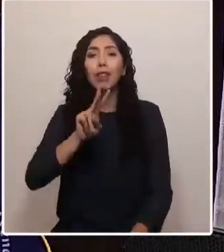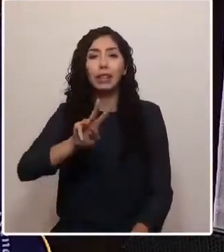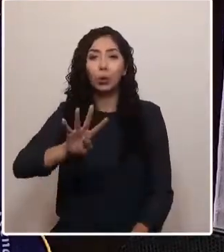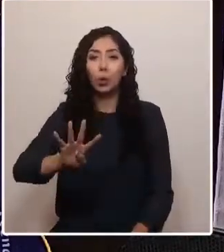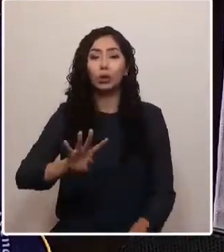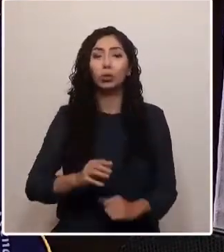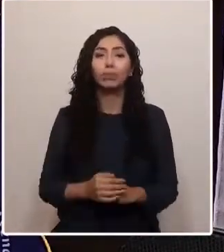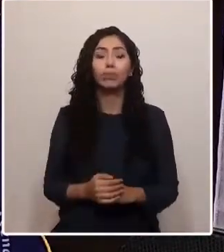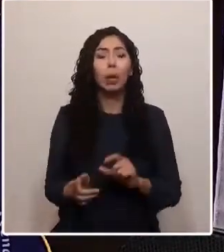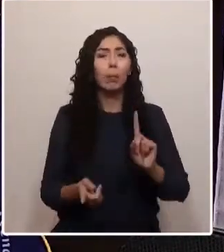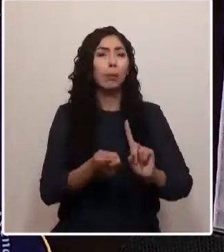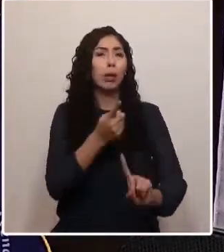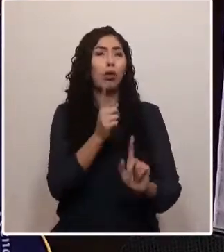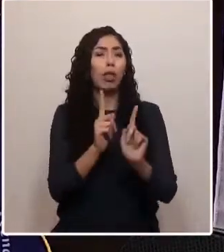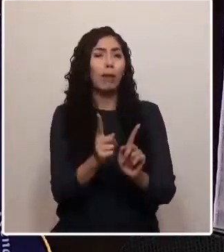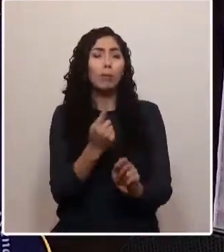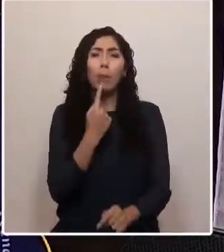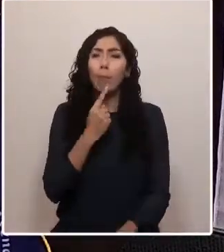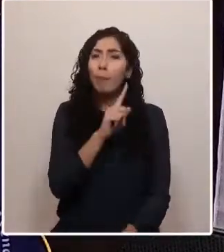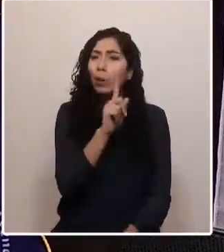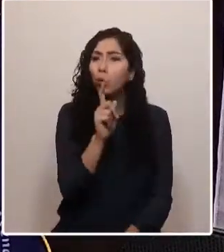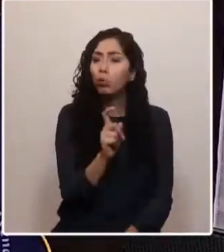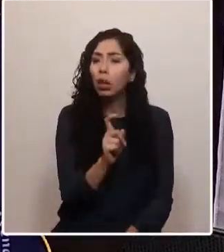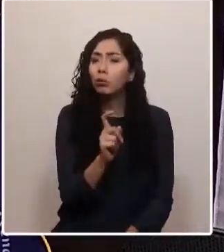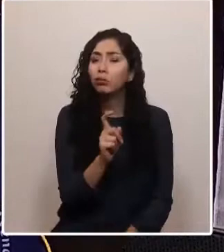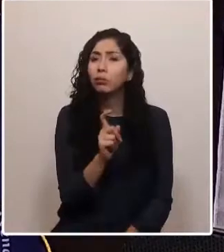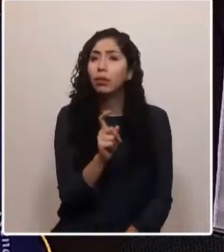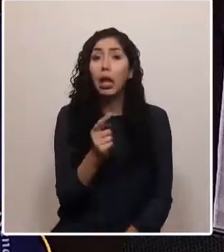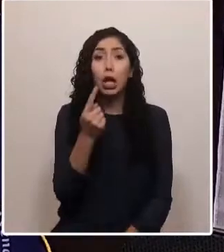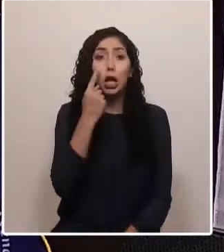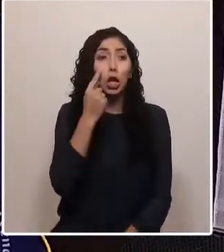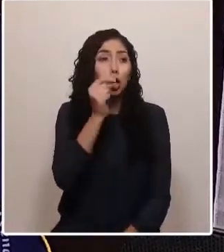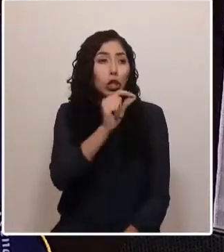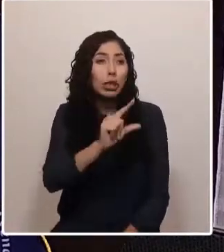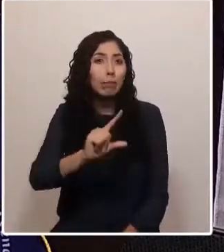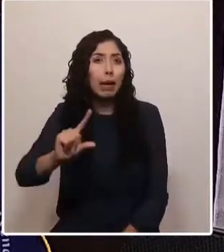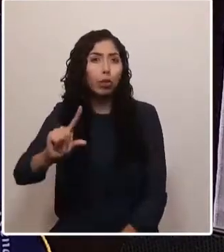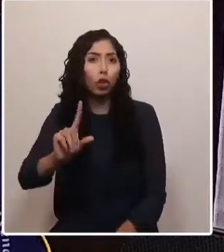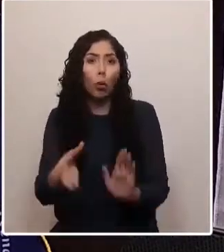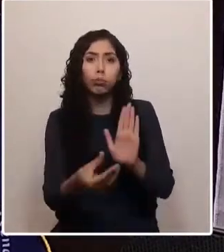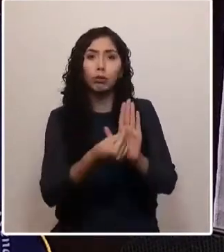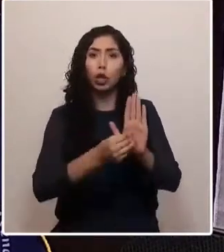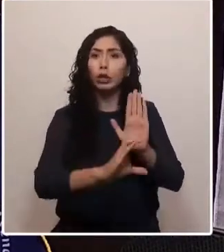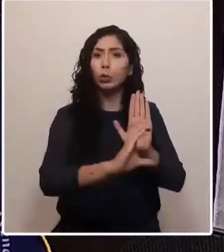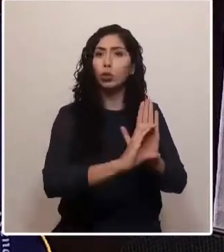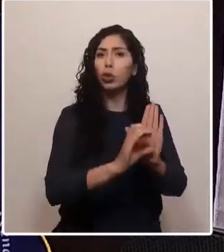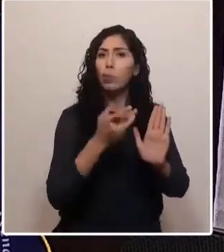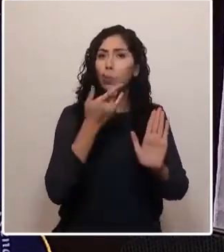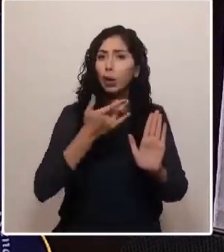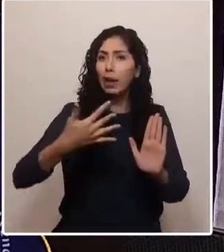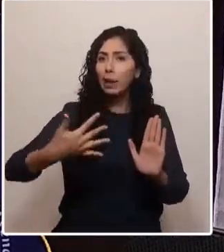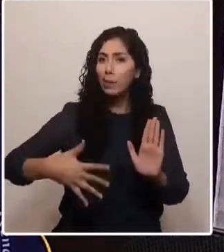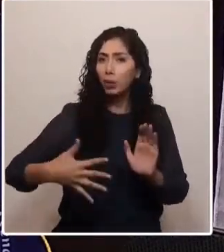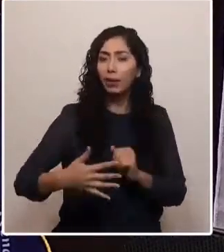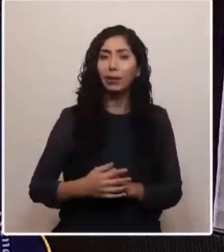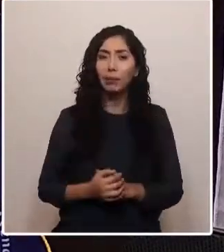debemos preguntarnos ¿por qué es importante que los conocimientos estén en la nueva Constitución? Hay numerosas razones. De hecho, esta pregunta ha sido